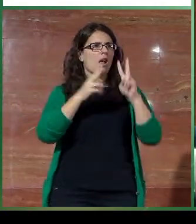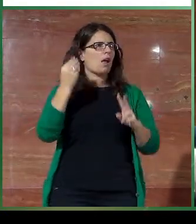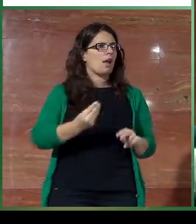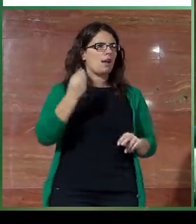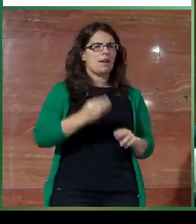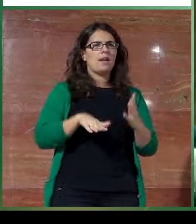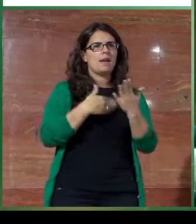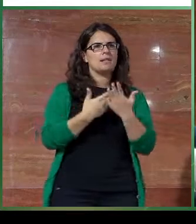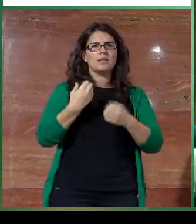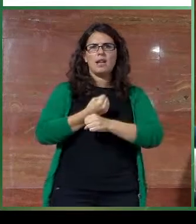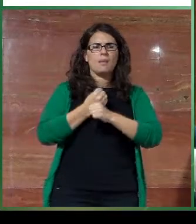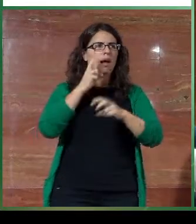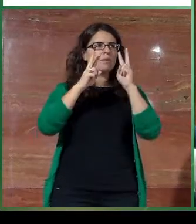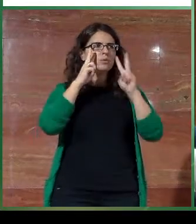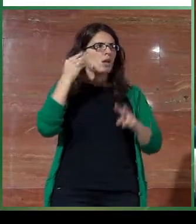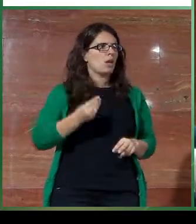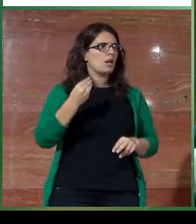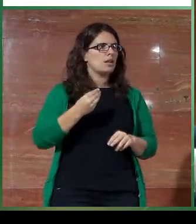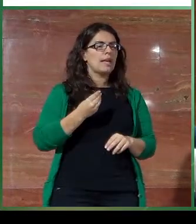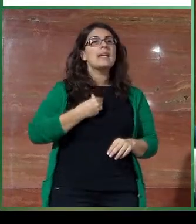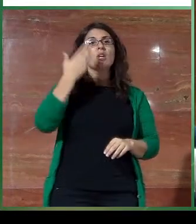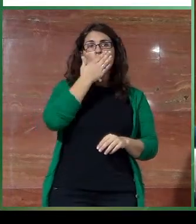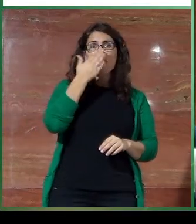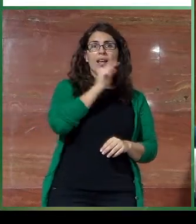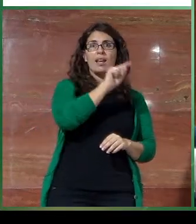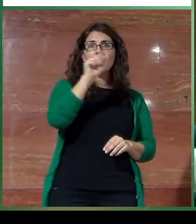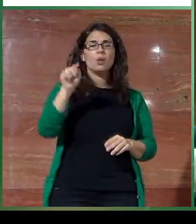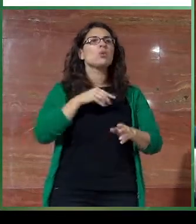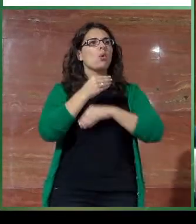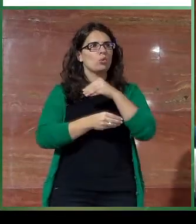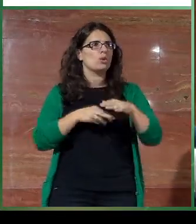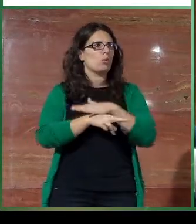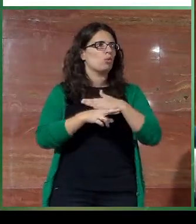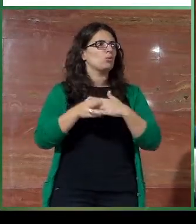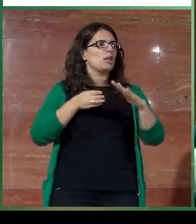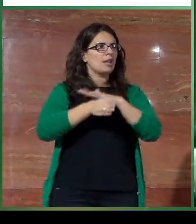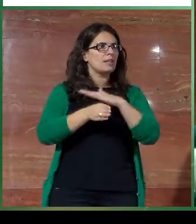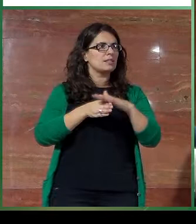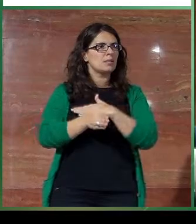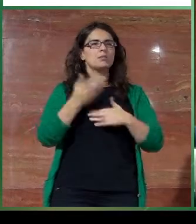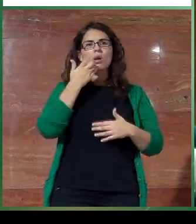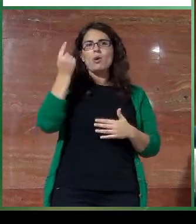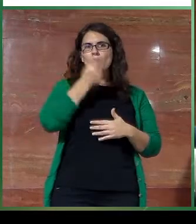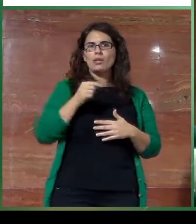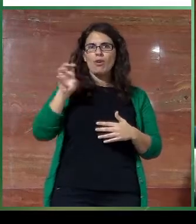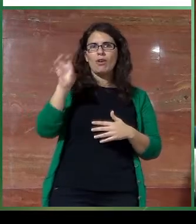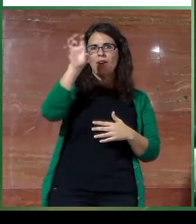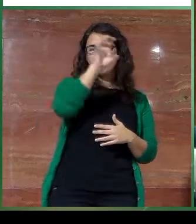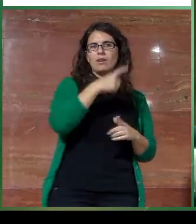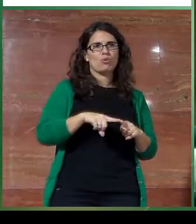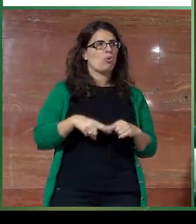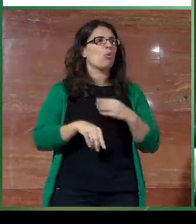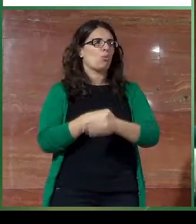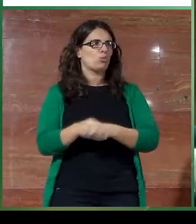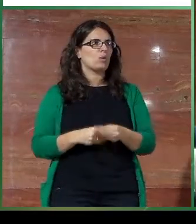grandes trabajadores visuales, y en los colegios se utilizan estos medios accesibles, los pictogramas, todo este tipo de cosas. A